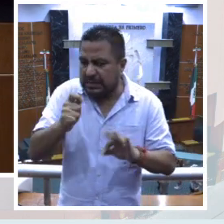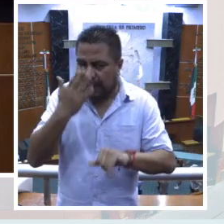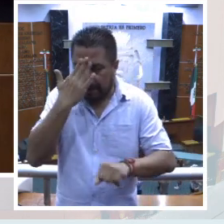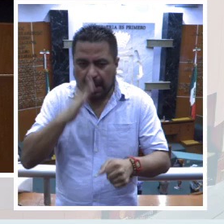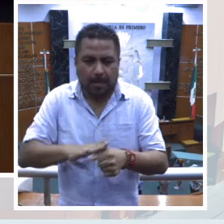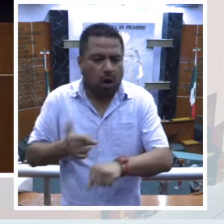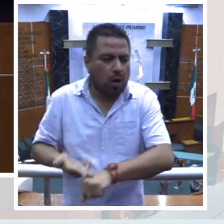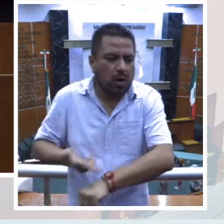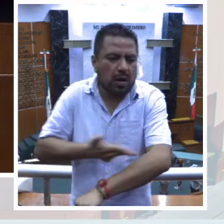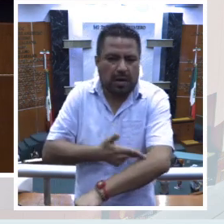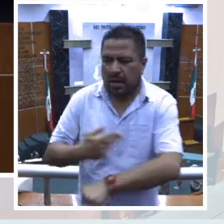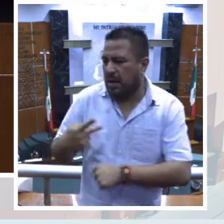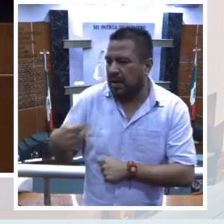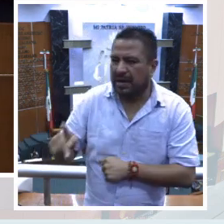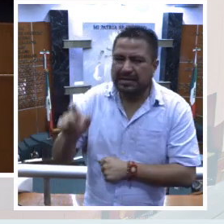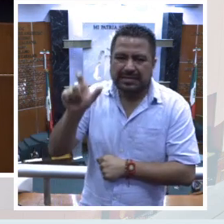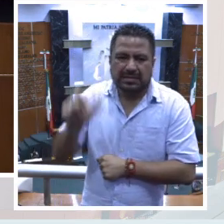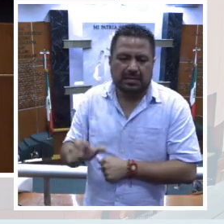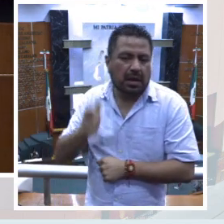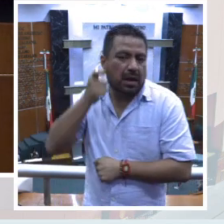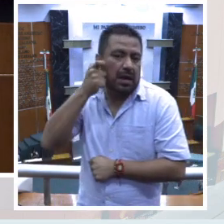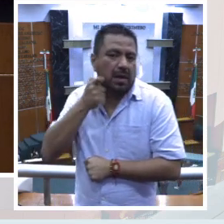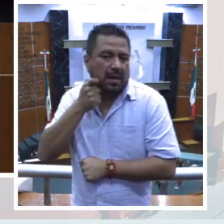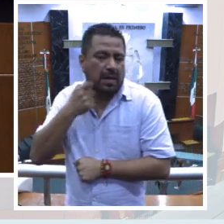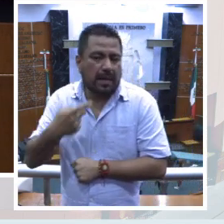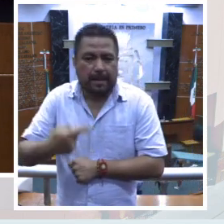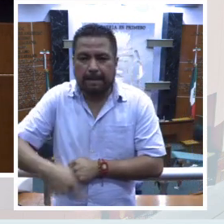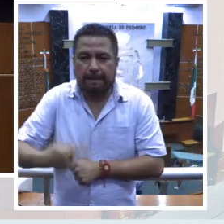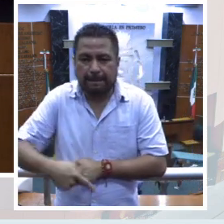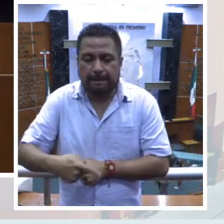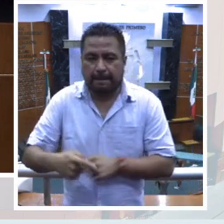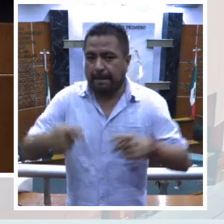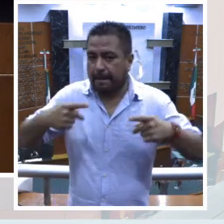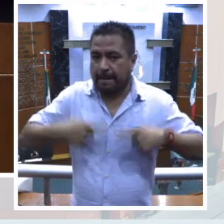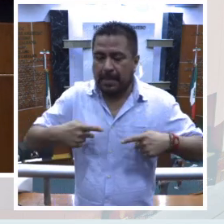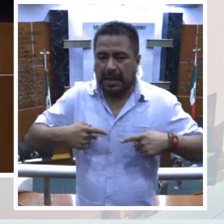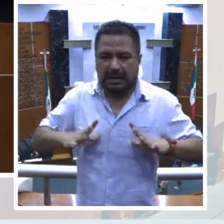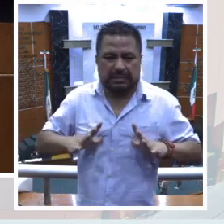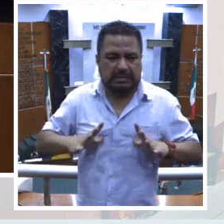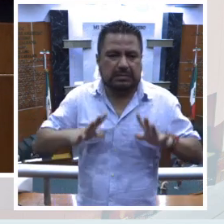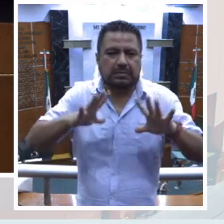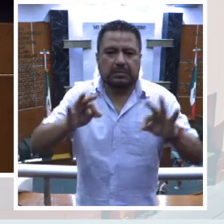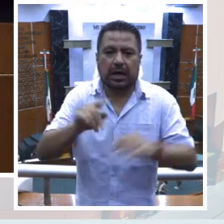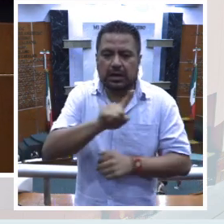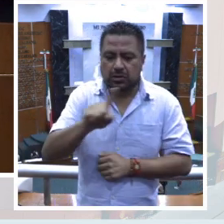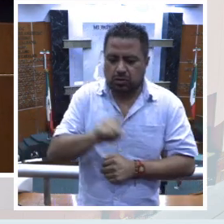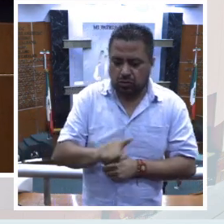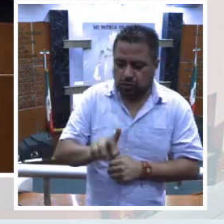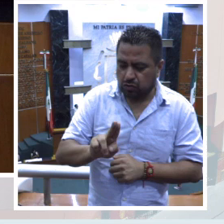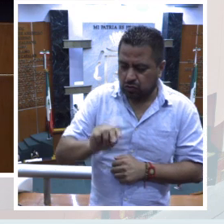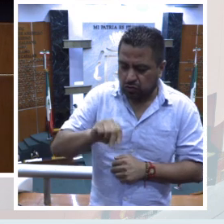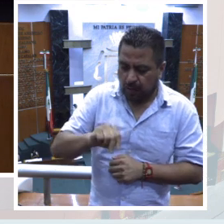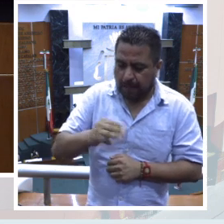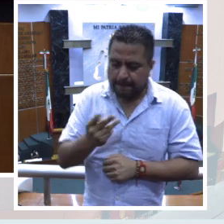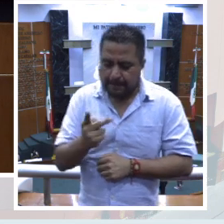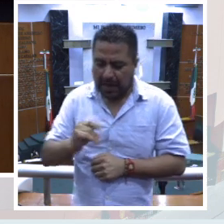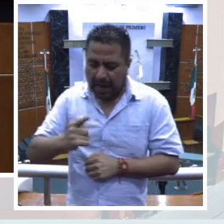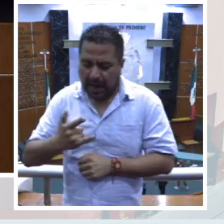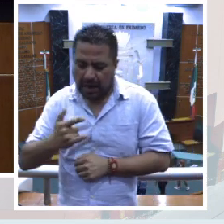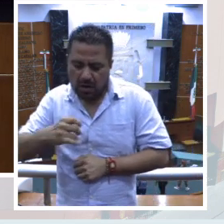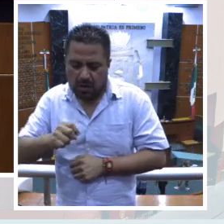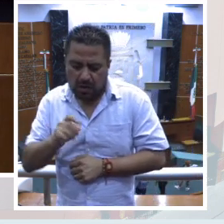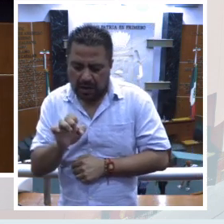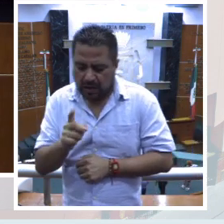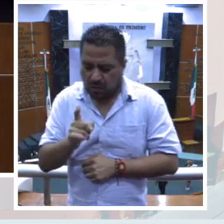trayectoria del insignia guerrerense paisano Y oriundo de Zumpango del río edard Eduardo